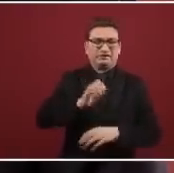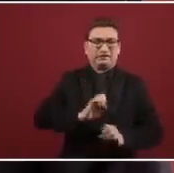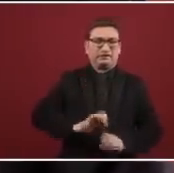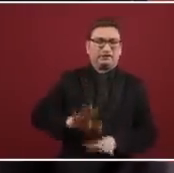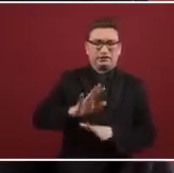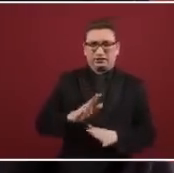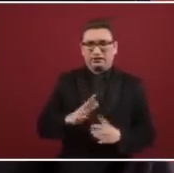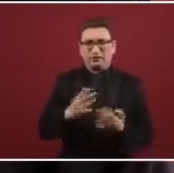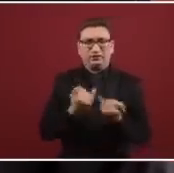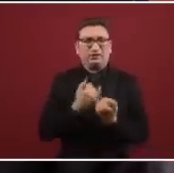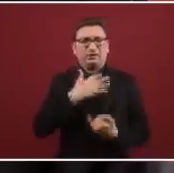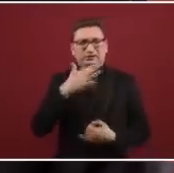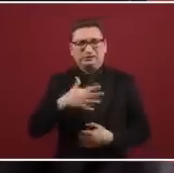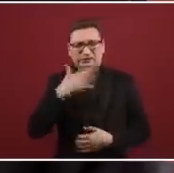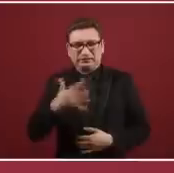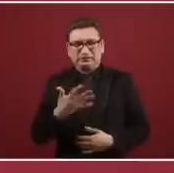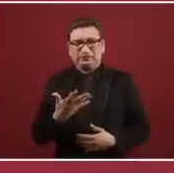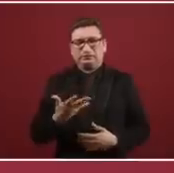la corrupción